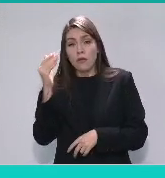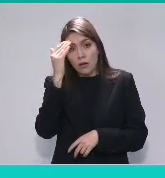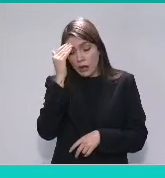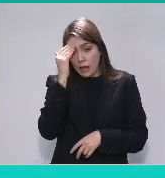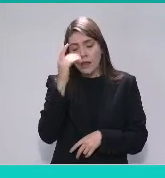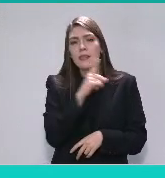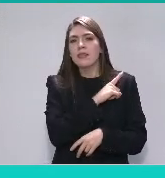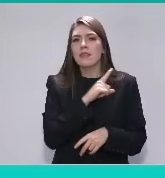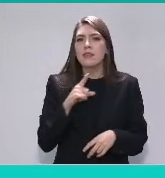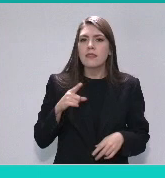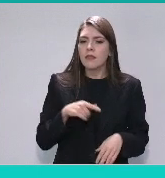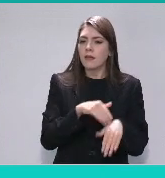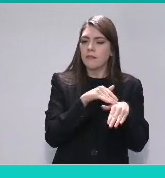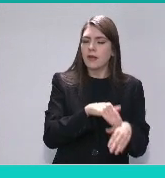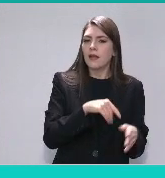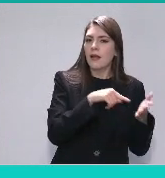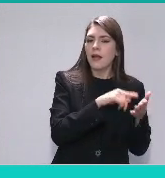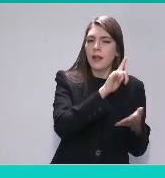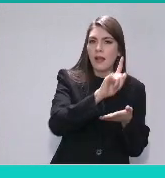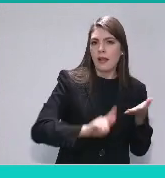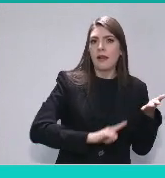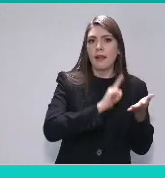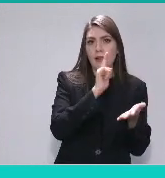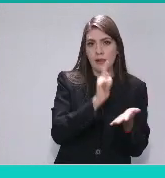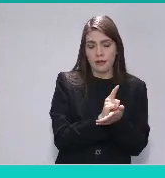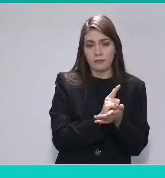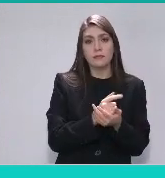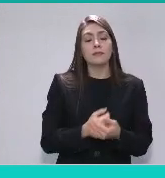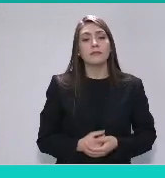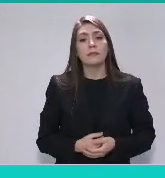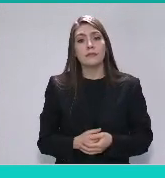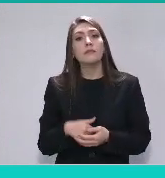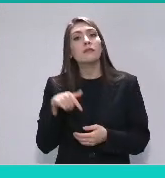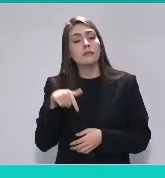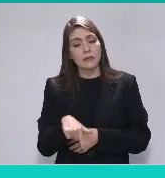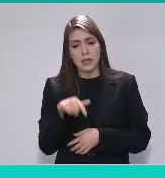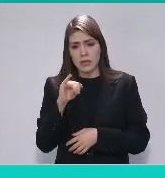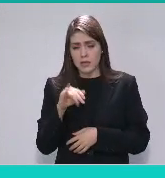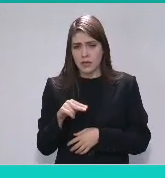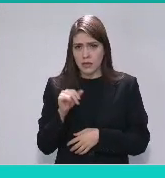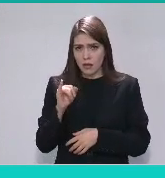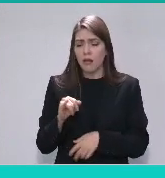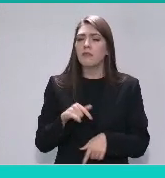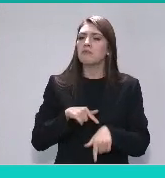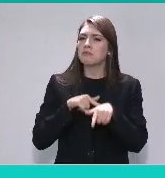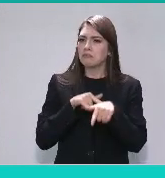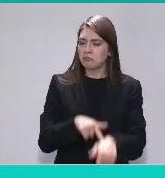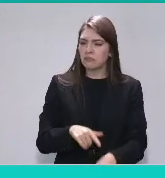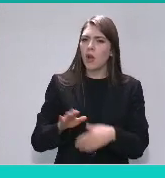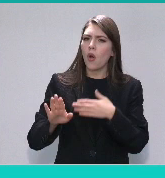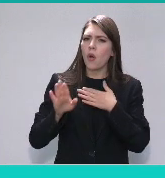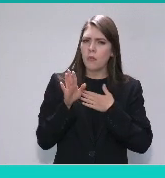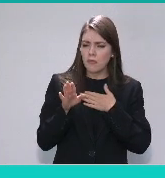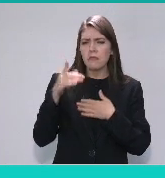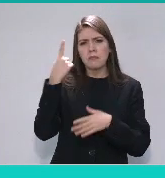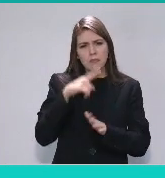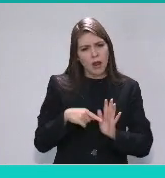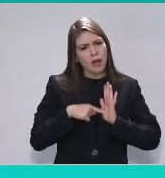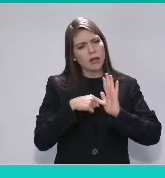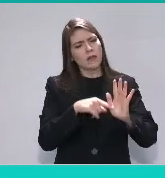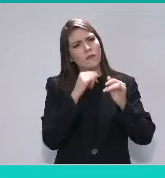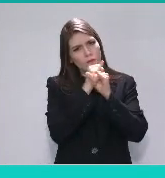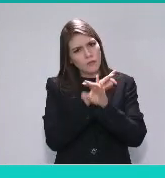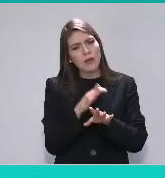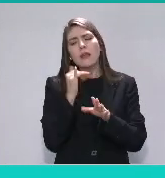en la ley este organismo garante refrenda su compromiso con la transparencia el acceso a la información